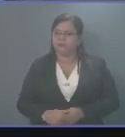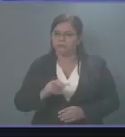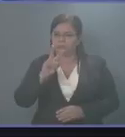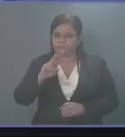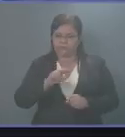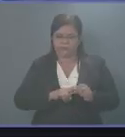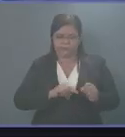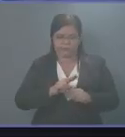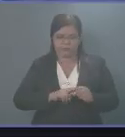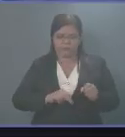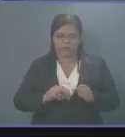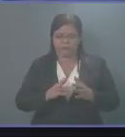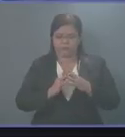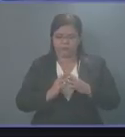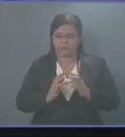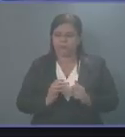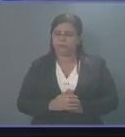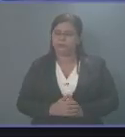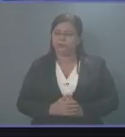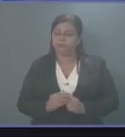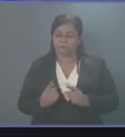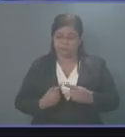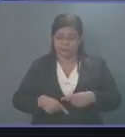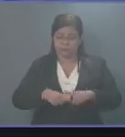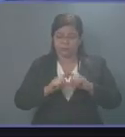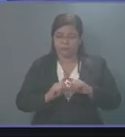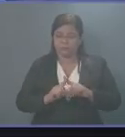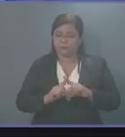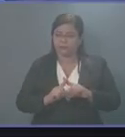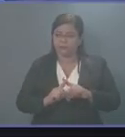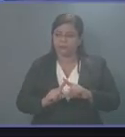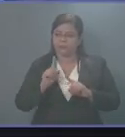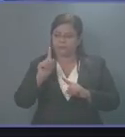$2 de los Estados Unidos de América, más